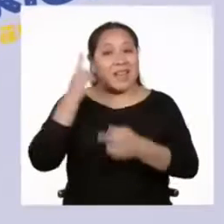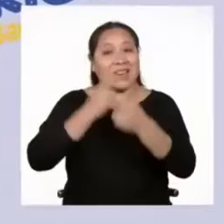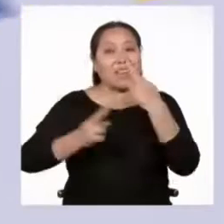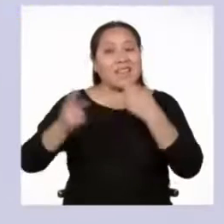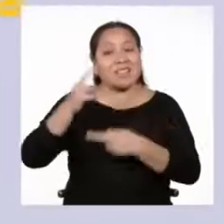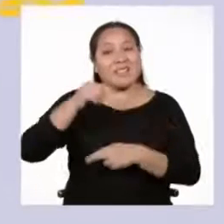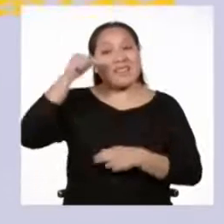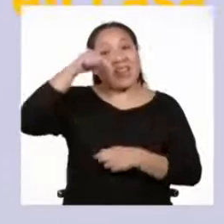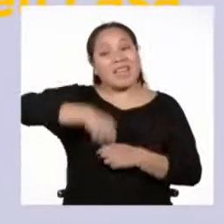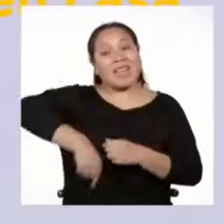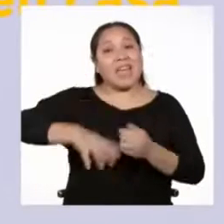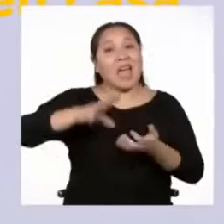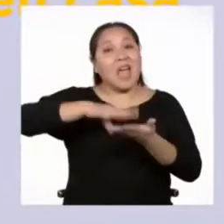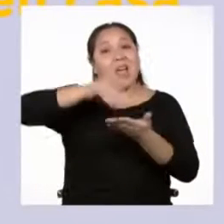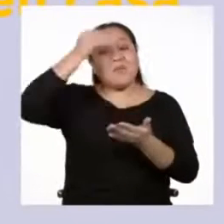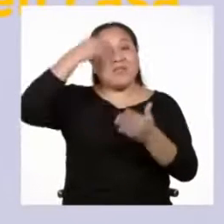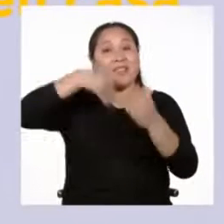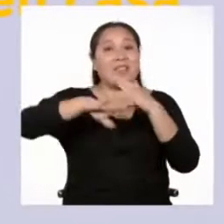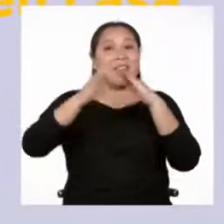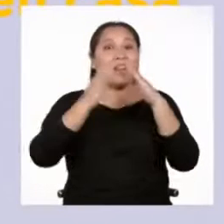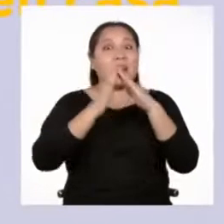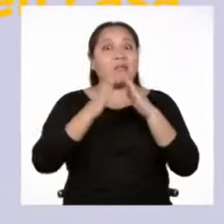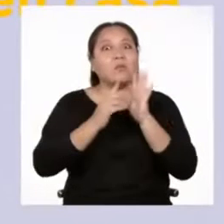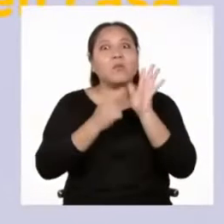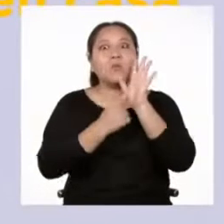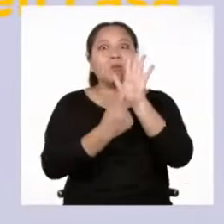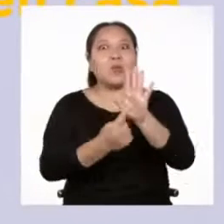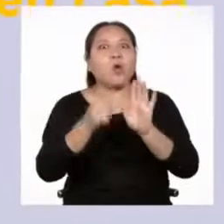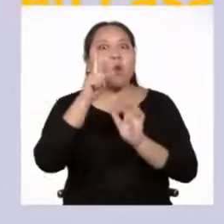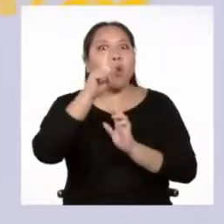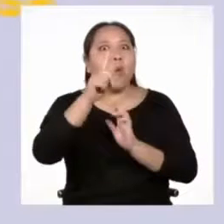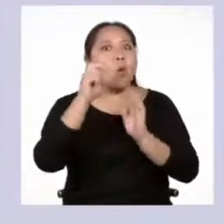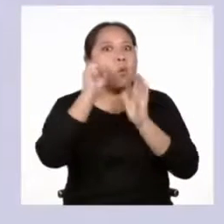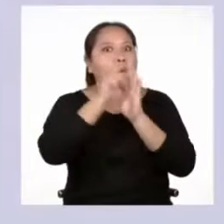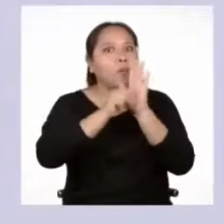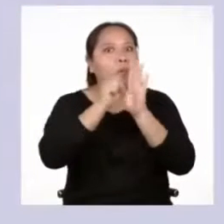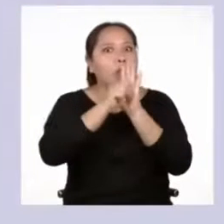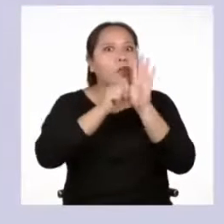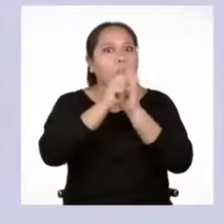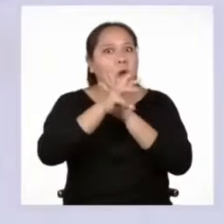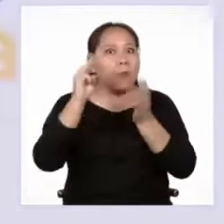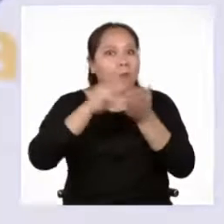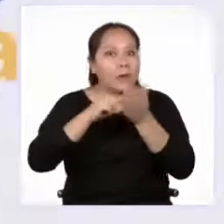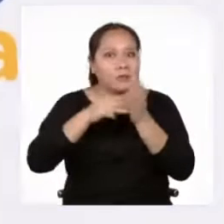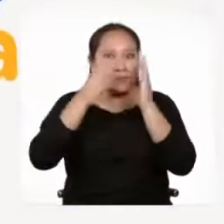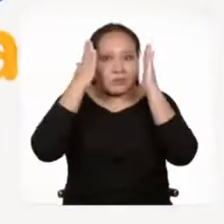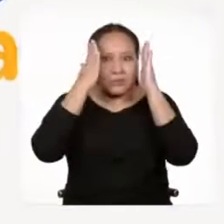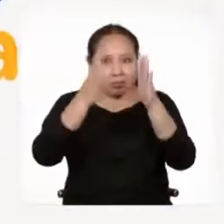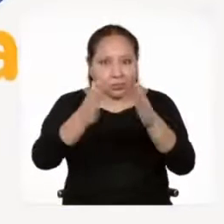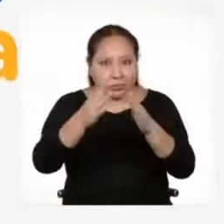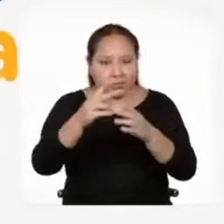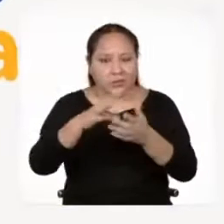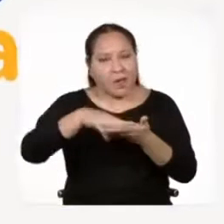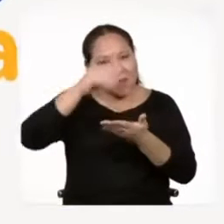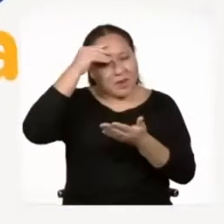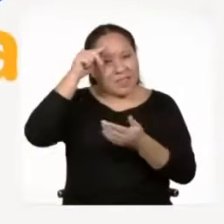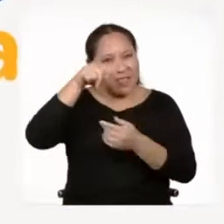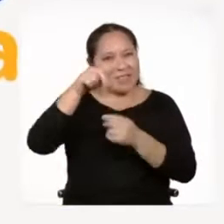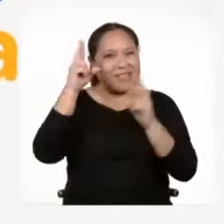aquí a Aprendo en Casa y quiero mostrarles un video más para que sigamos aprendiendo más sobre el tema.